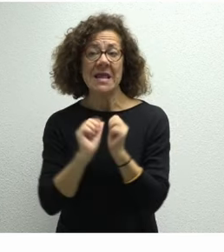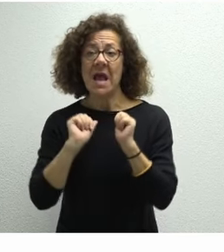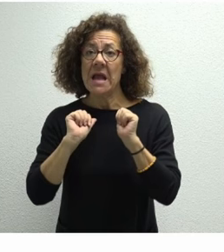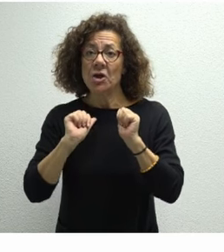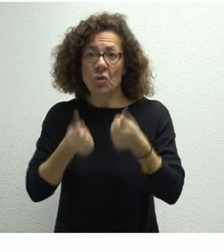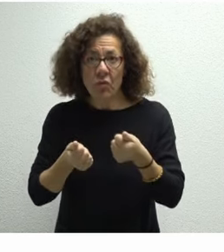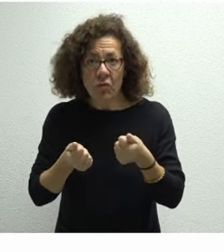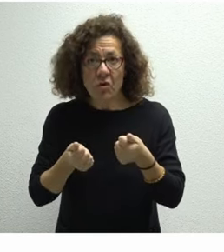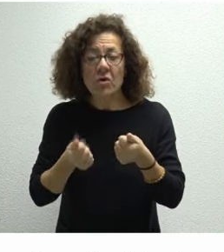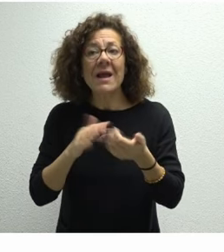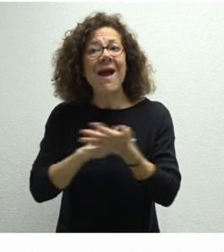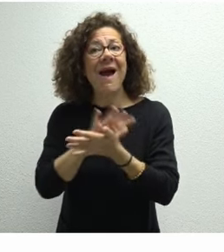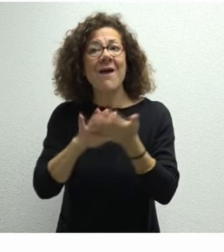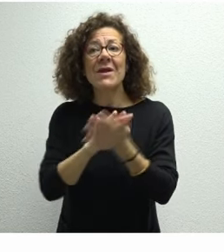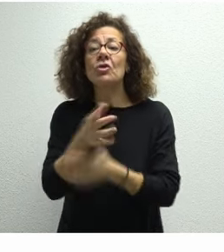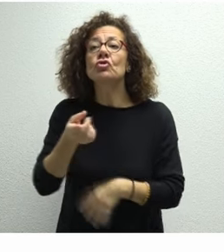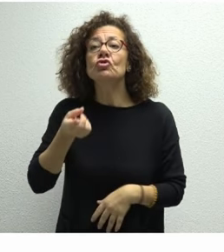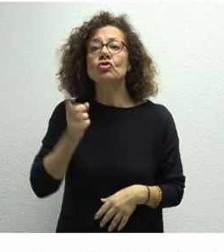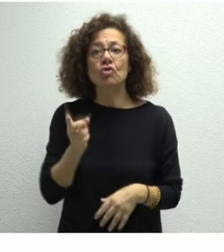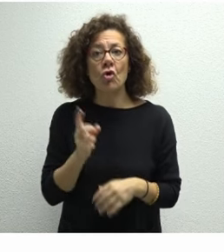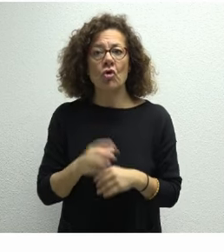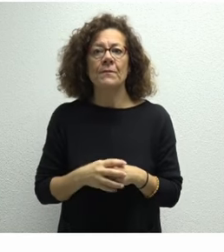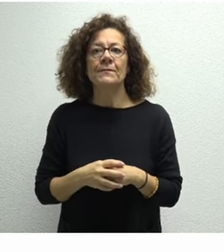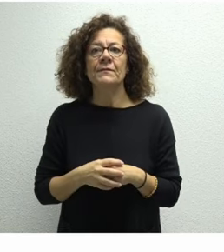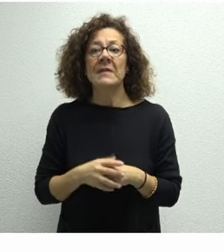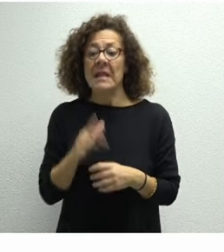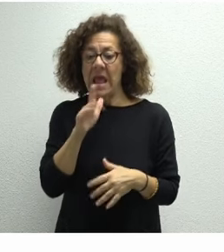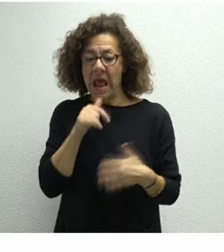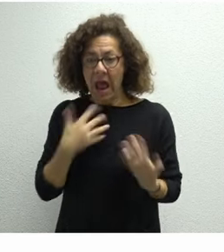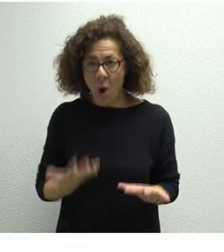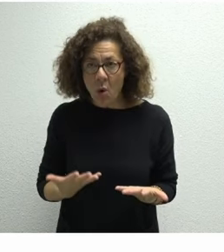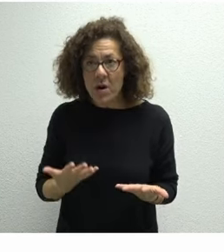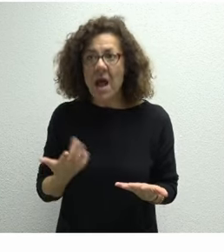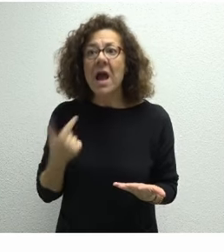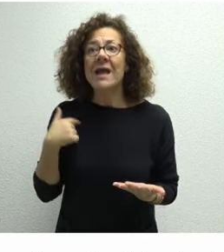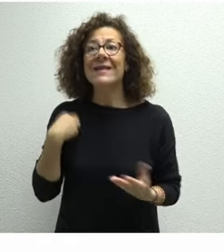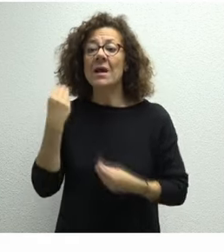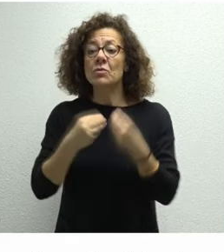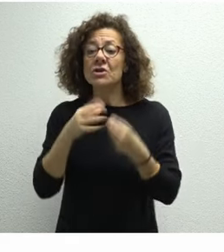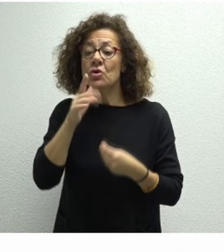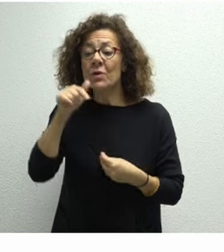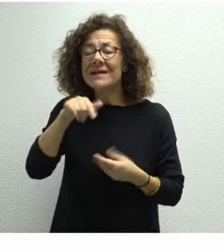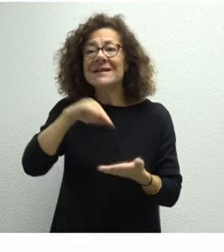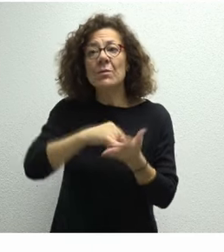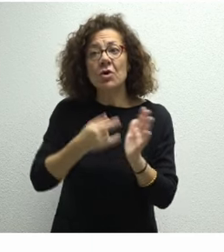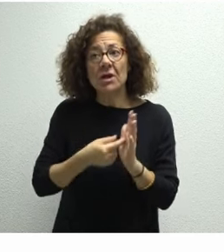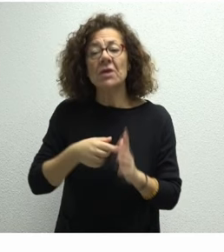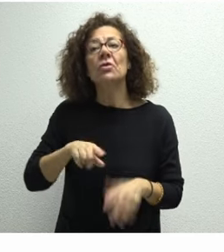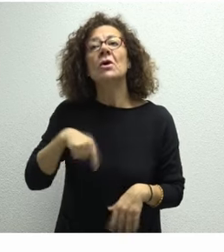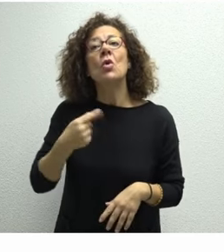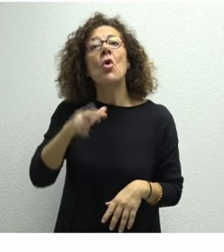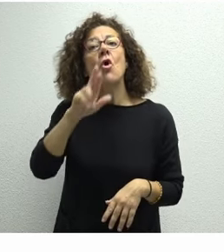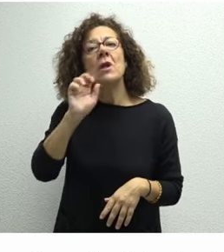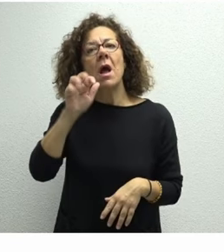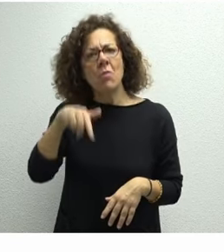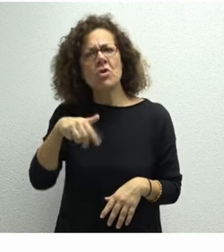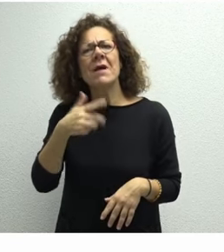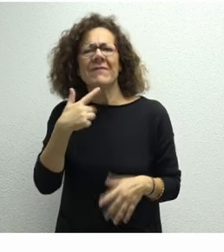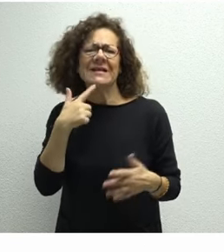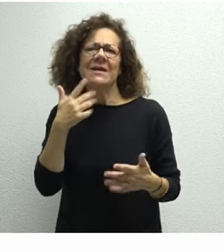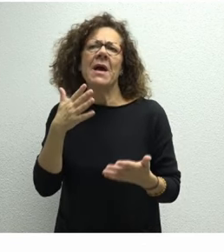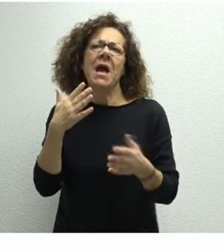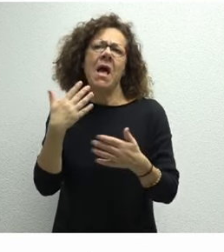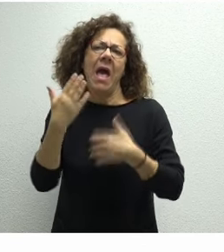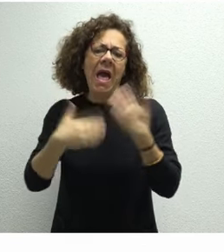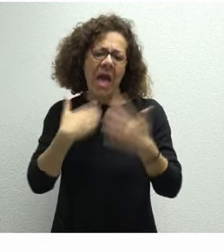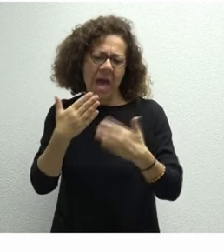un marco que se refiere solo a al momento presente y a lo que hemos hecho a través de este proyecto y Ramón sí que va a hacer referencia a todo el bagaje